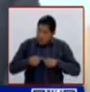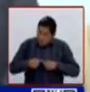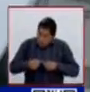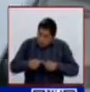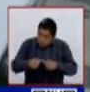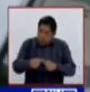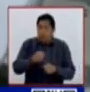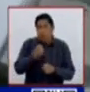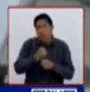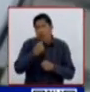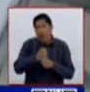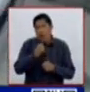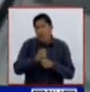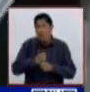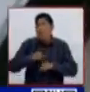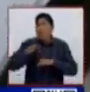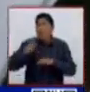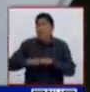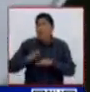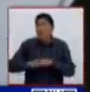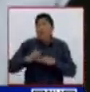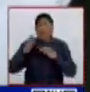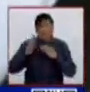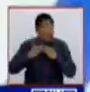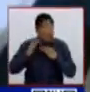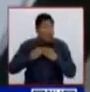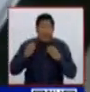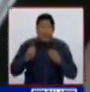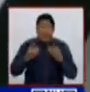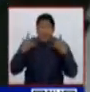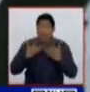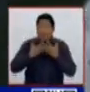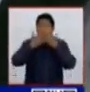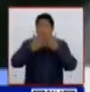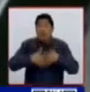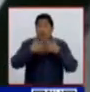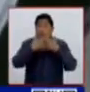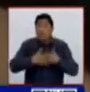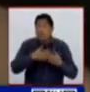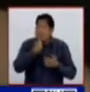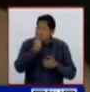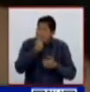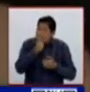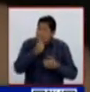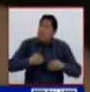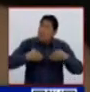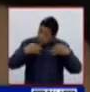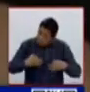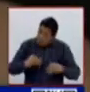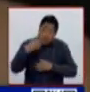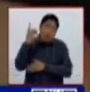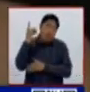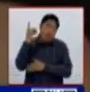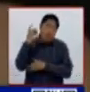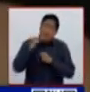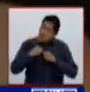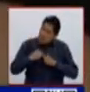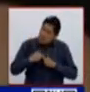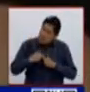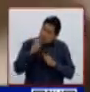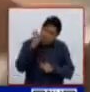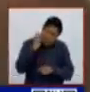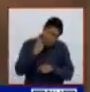empleo. Alertamos que la gran mayoría de las empresas privadas formales del país continúan afectadas por